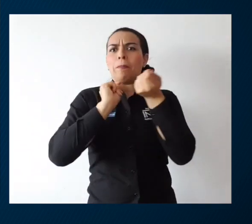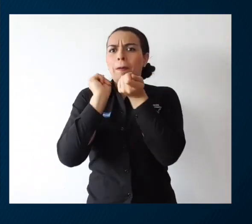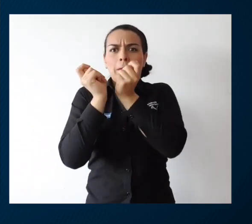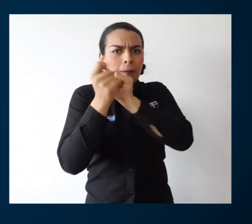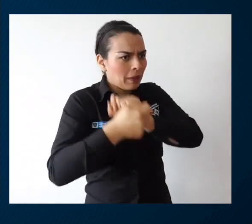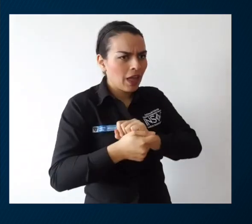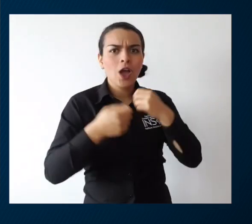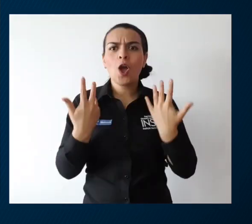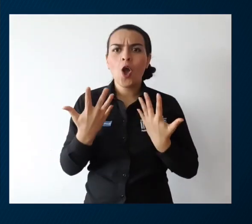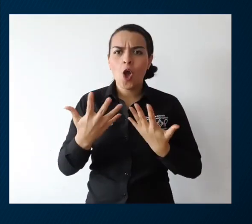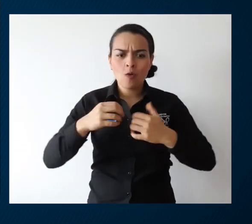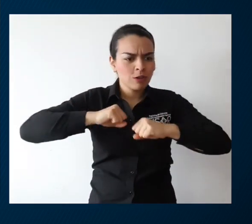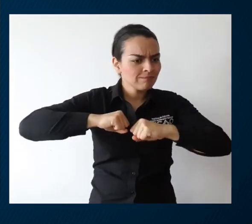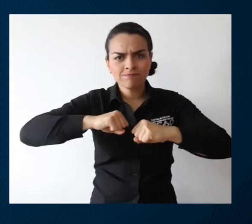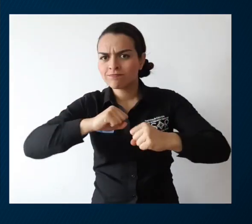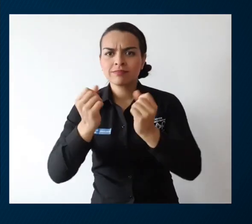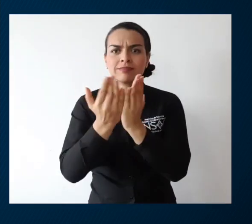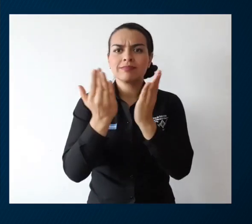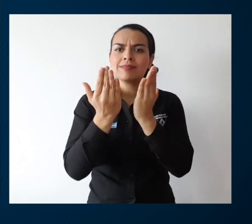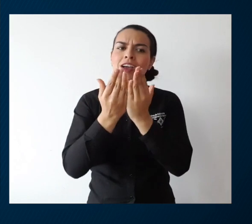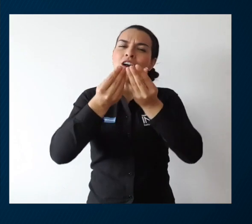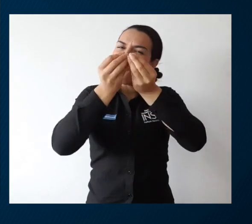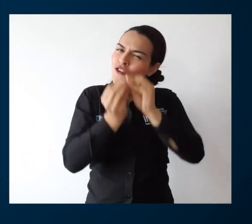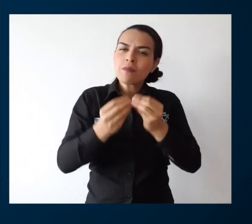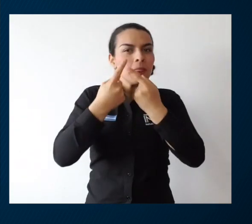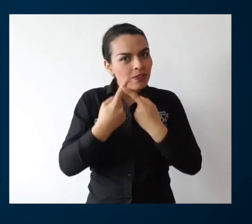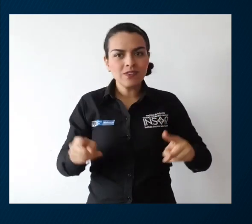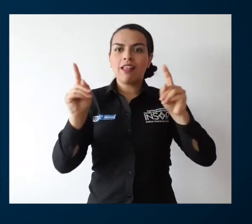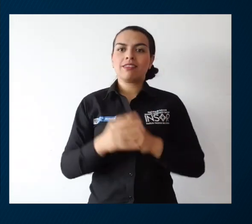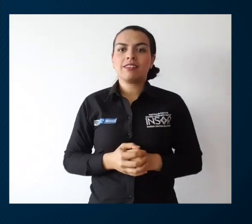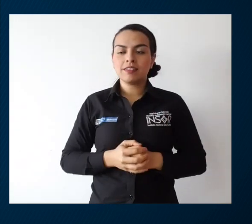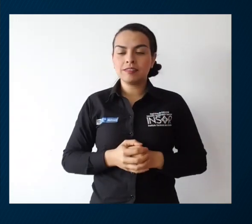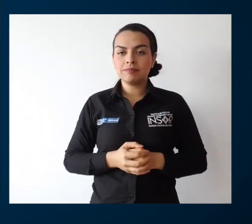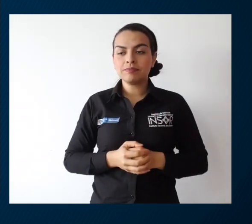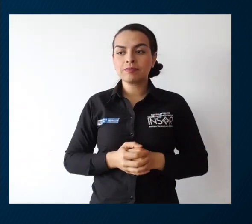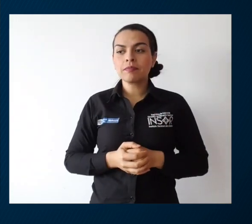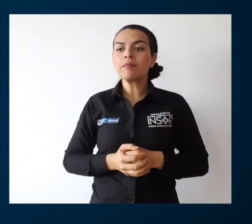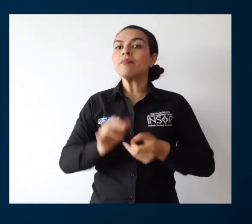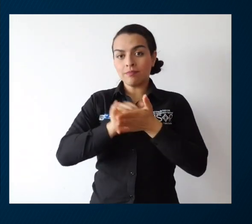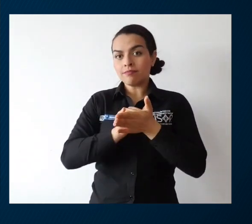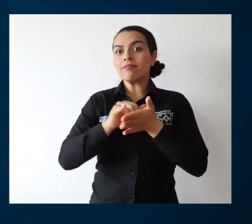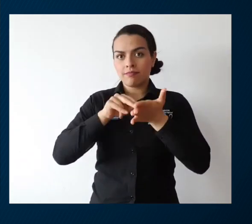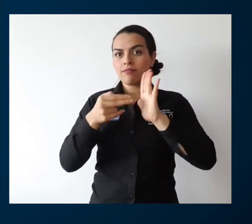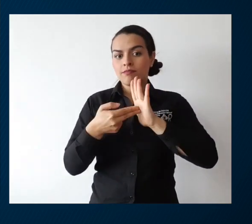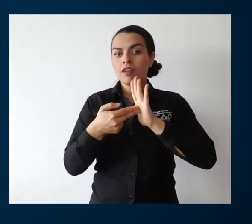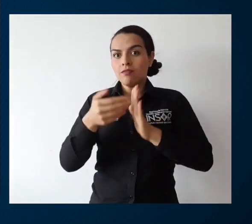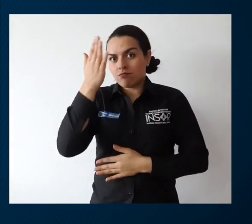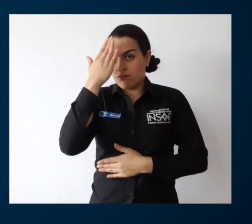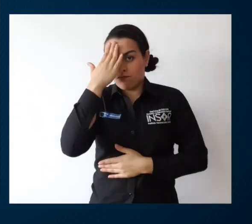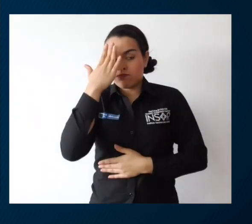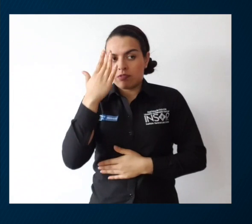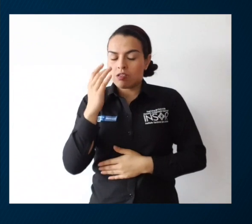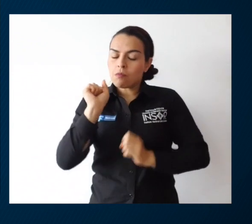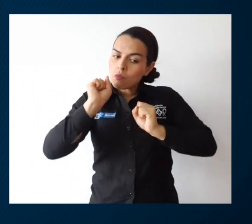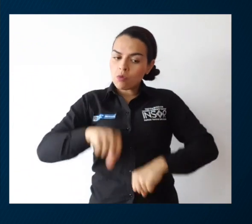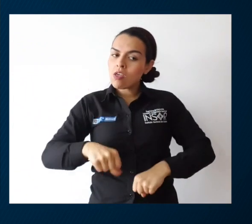aceptar que podemos operar de otras maneras sin grandes estudios, sin grandes pilotajes. Es decir, a reconocer